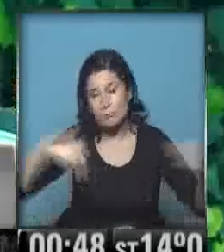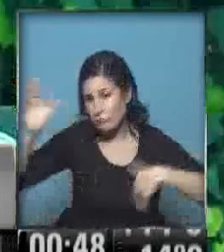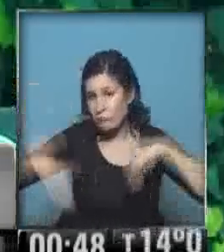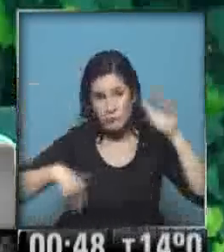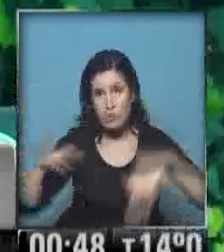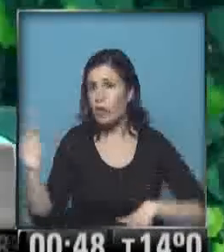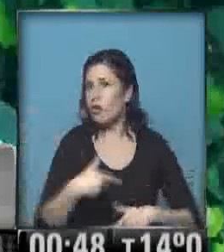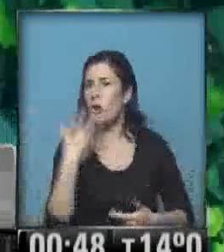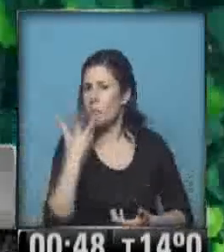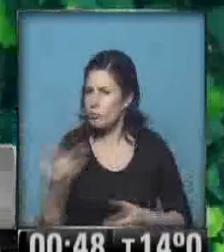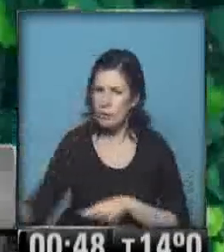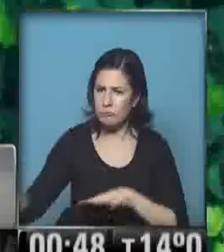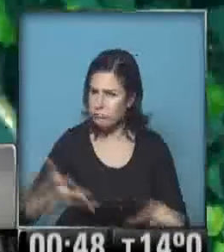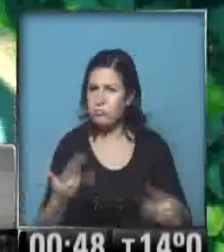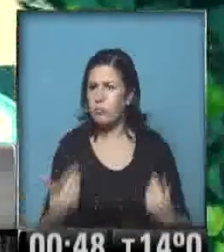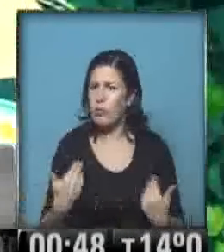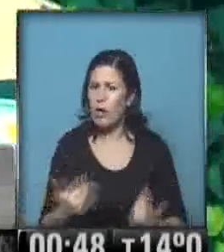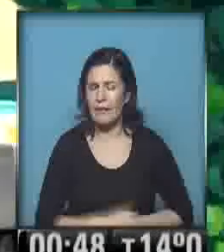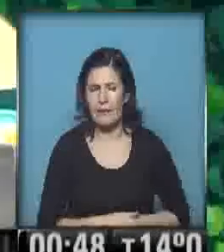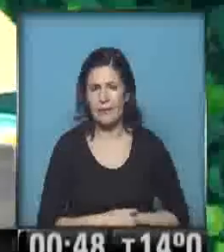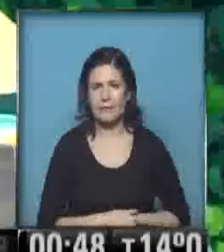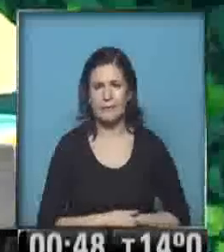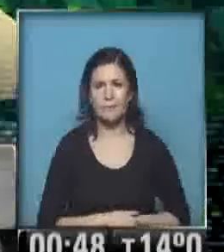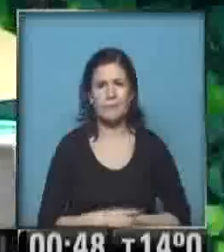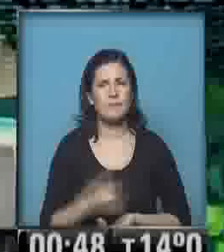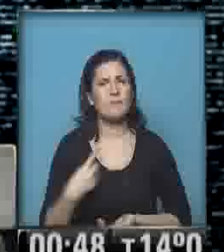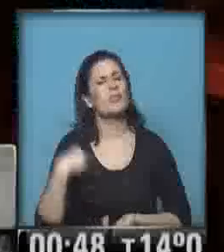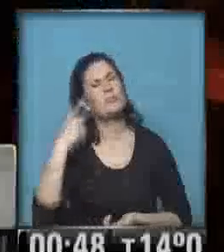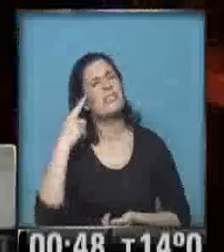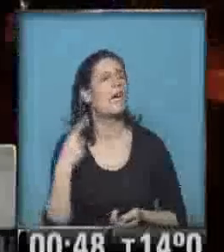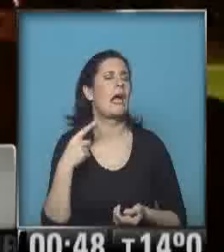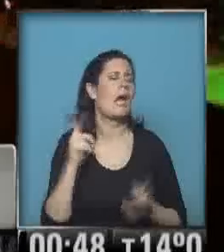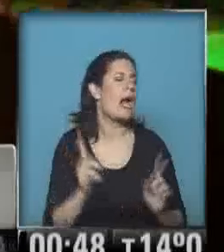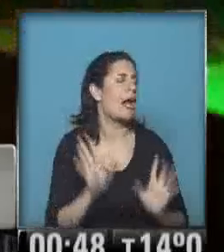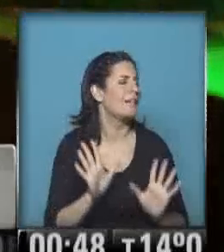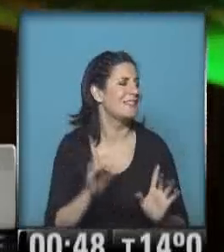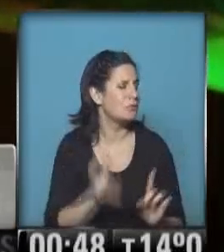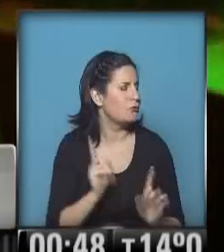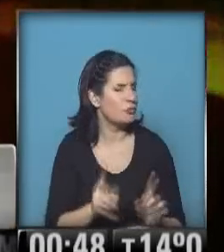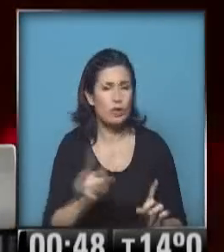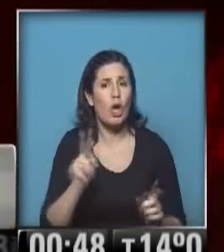quieran vivir esta experiencia. No estamos cerrados a nada.